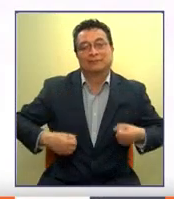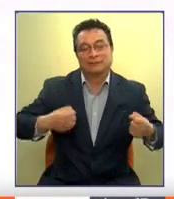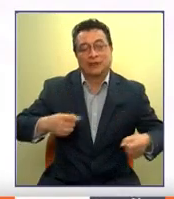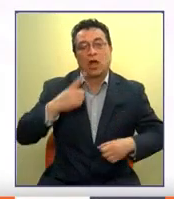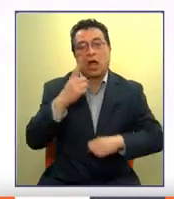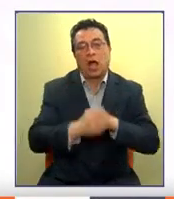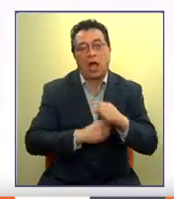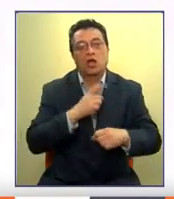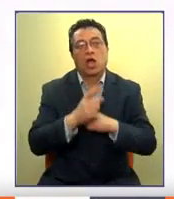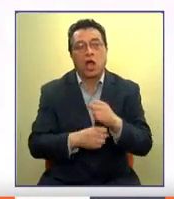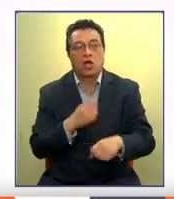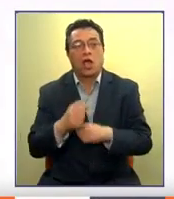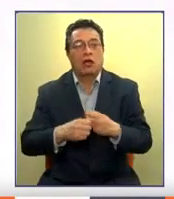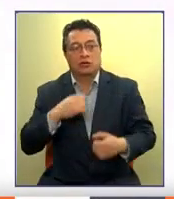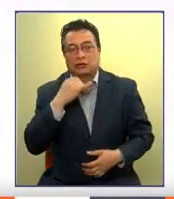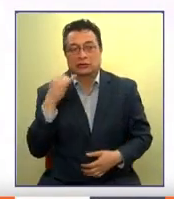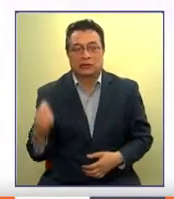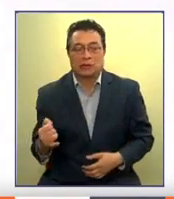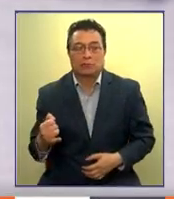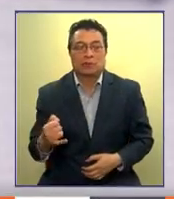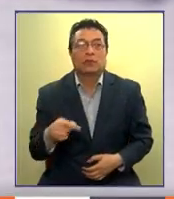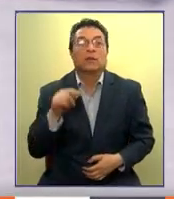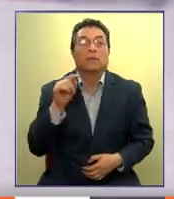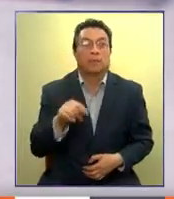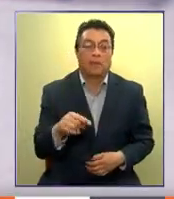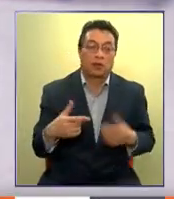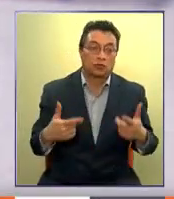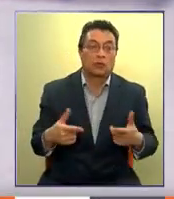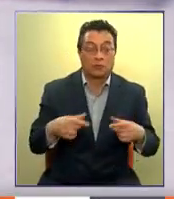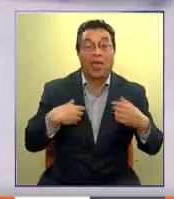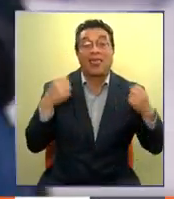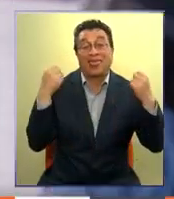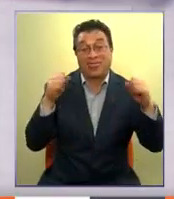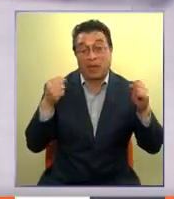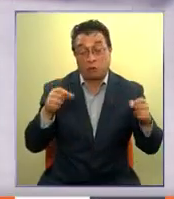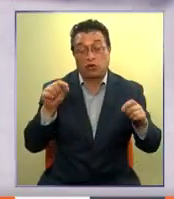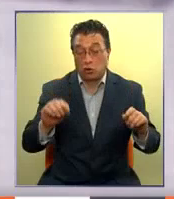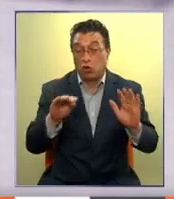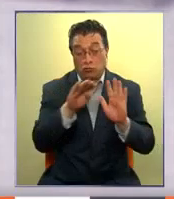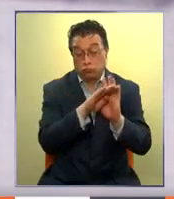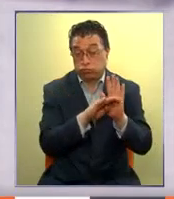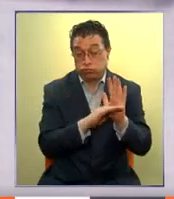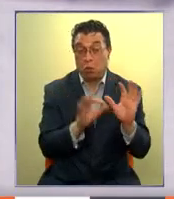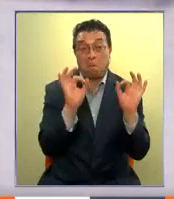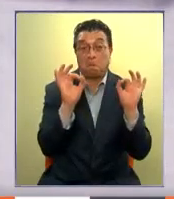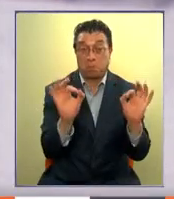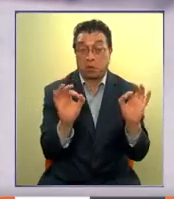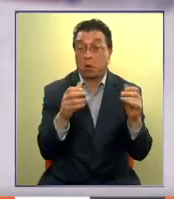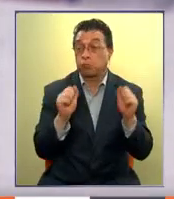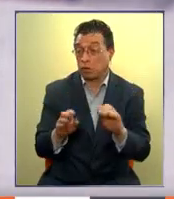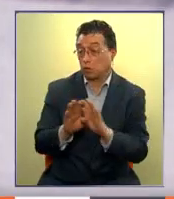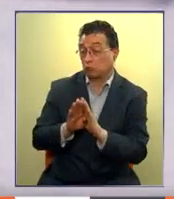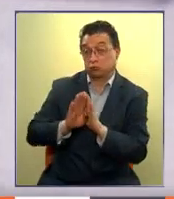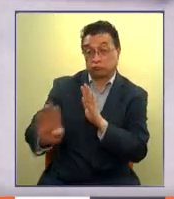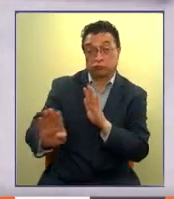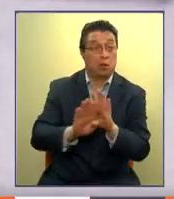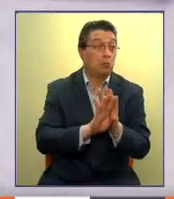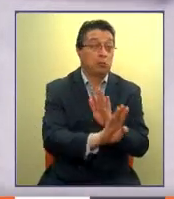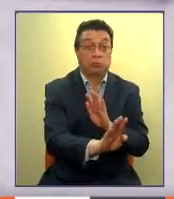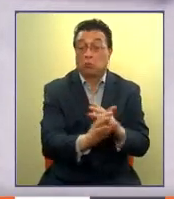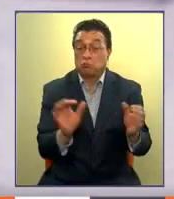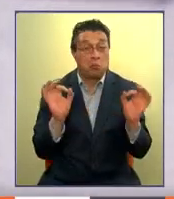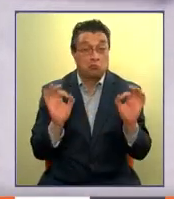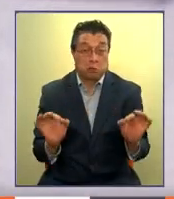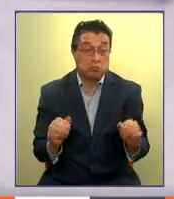años. No nos topamos, está perfecto. Es un deporte que cumple los requisitos de estar lejos de